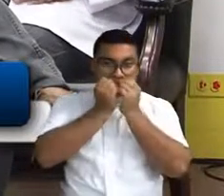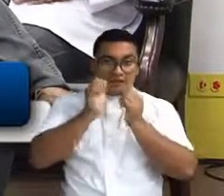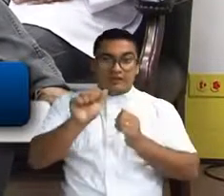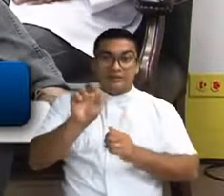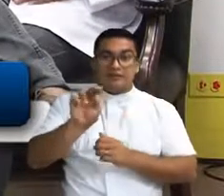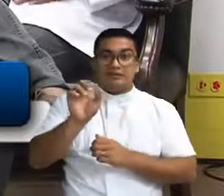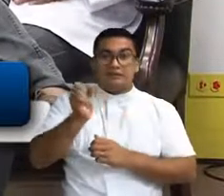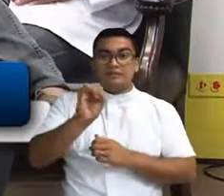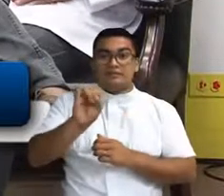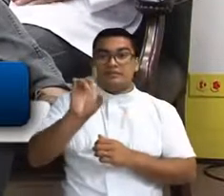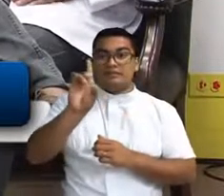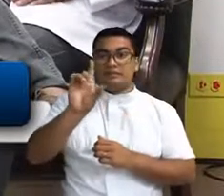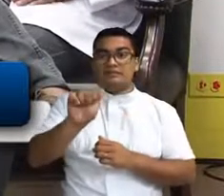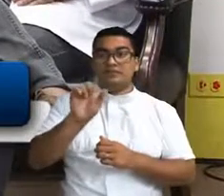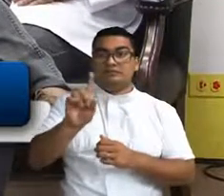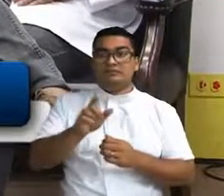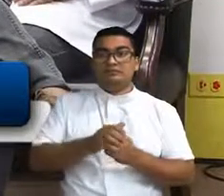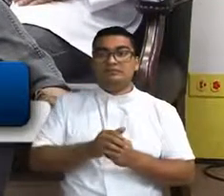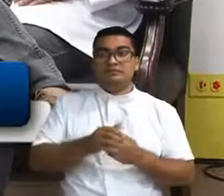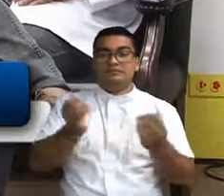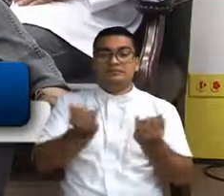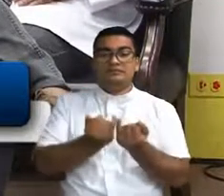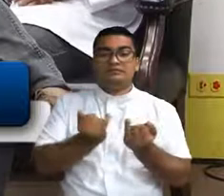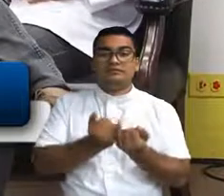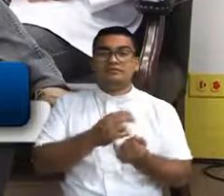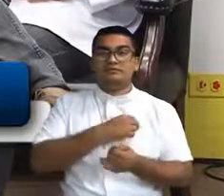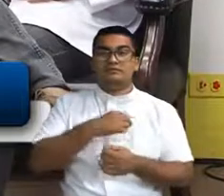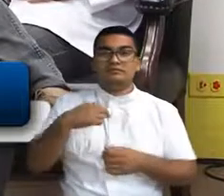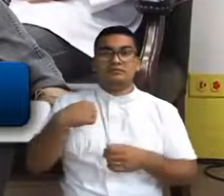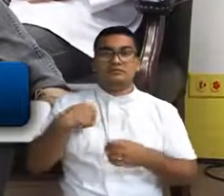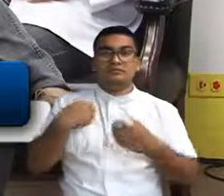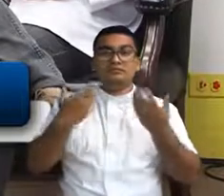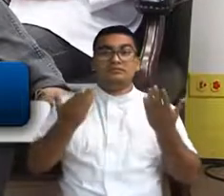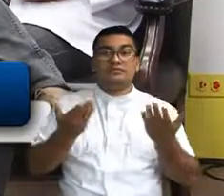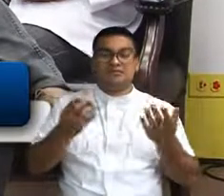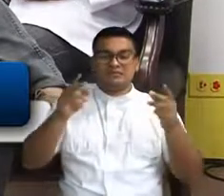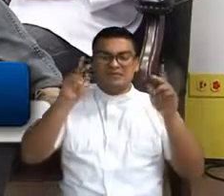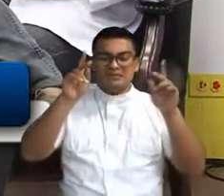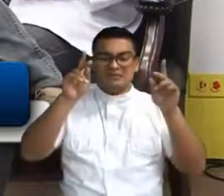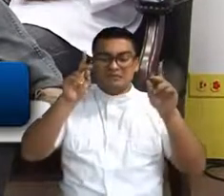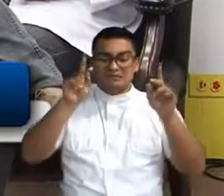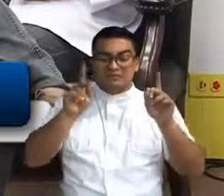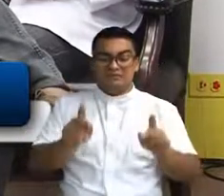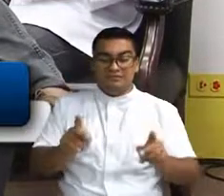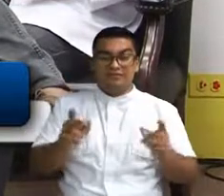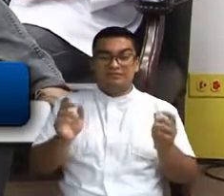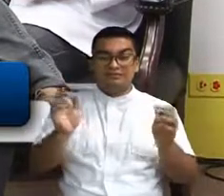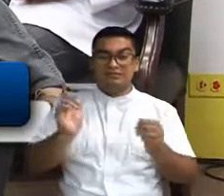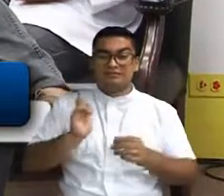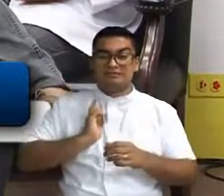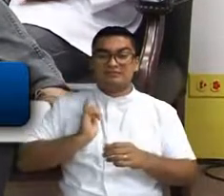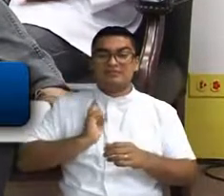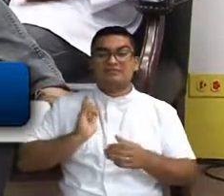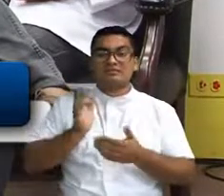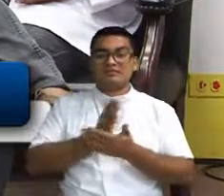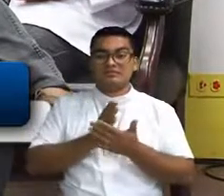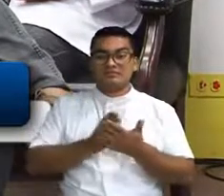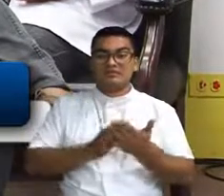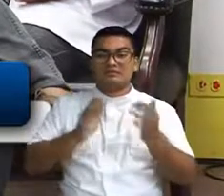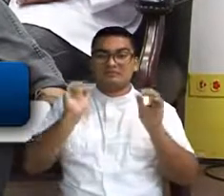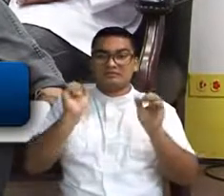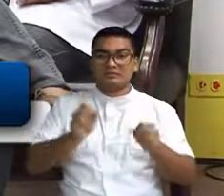ansioso. Entonces, ¿qué es lo que nosotros tenemos que hacer acá? Determinar si la persona presenta algún daño a